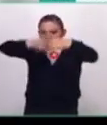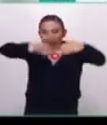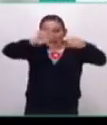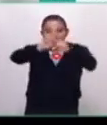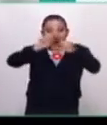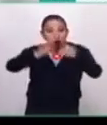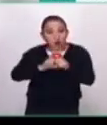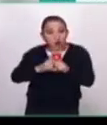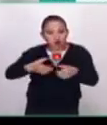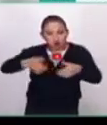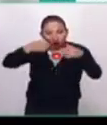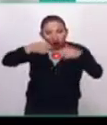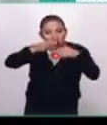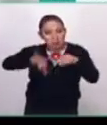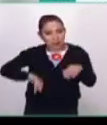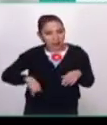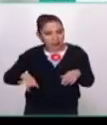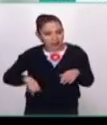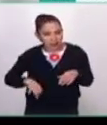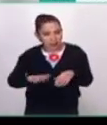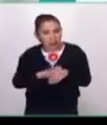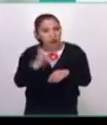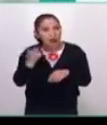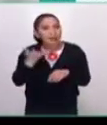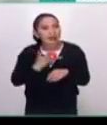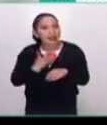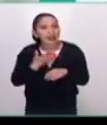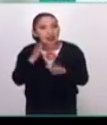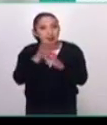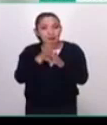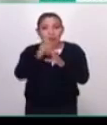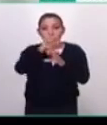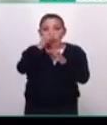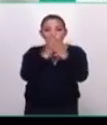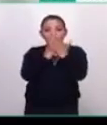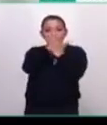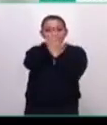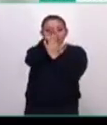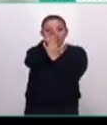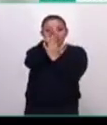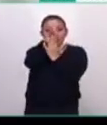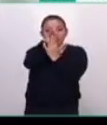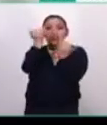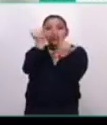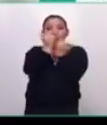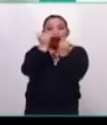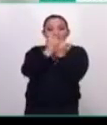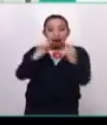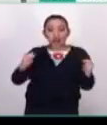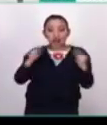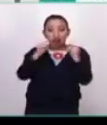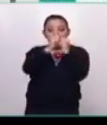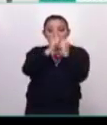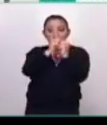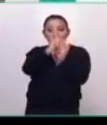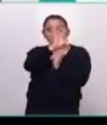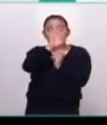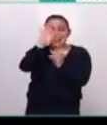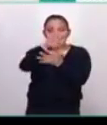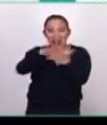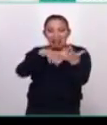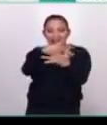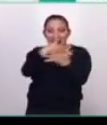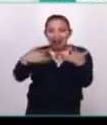Salón de las Columnas es muy interesante porque está orientado astronómicamente, igual que Teotihuacán, a fechas